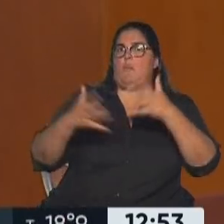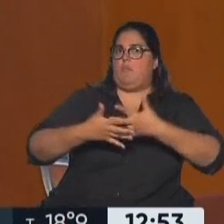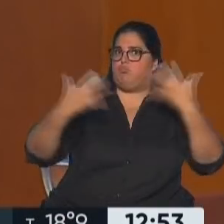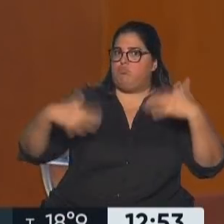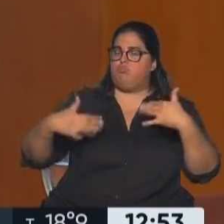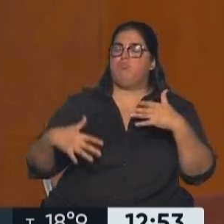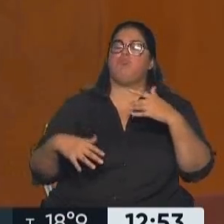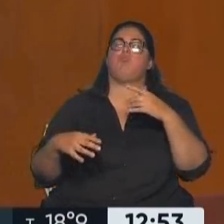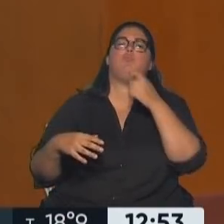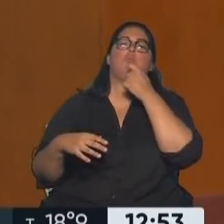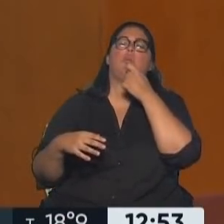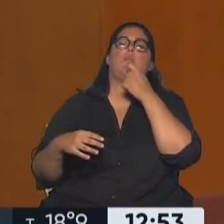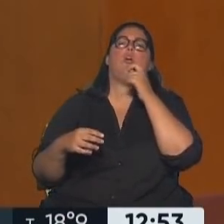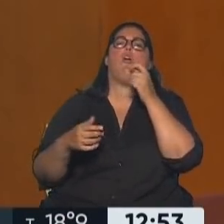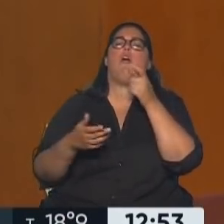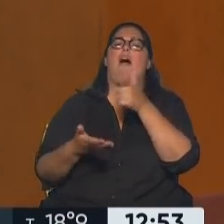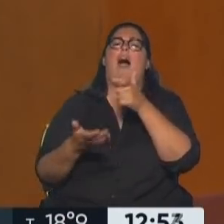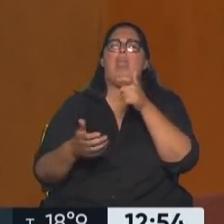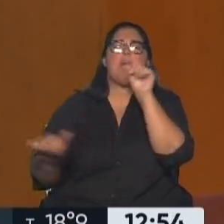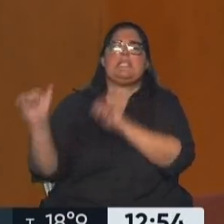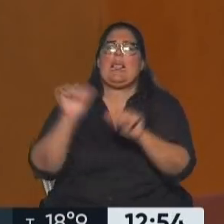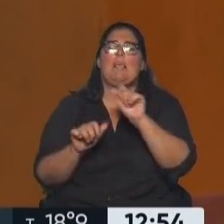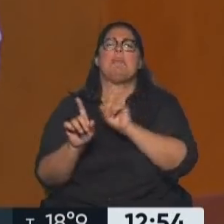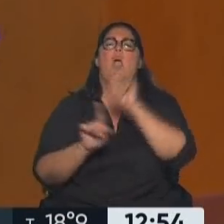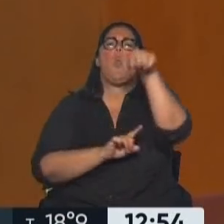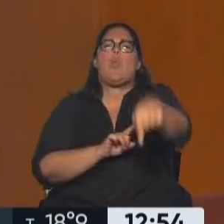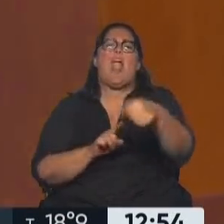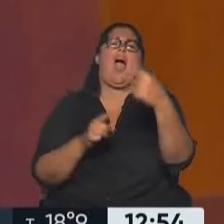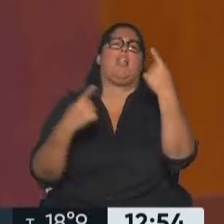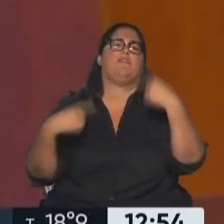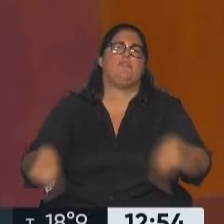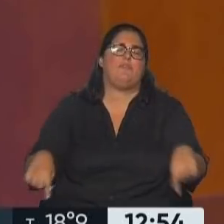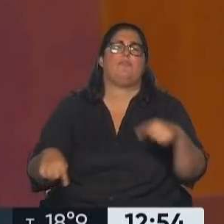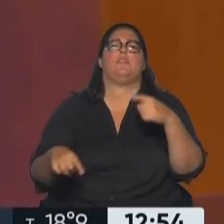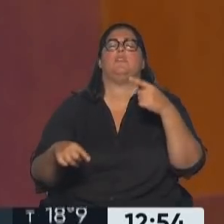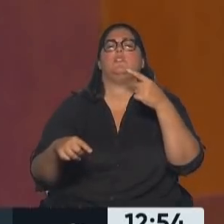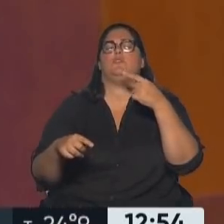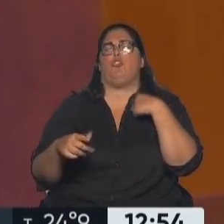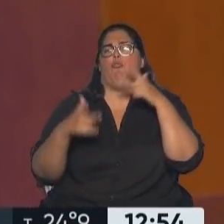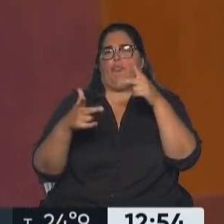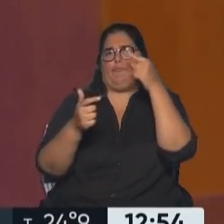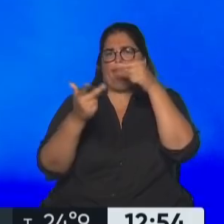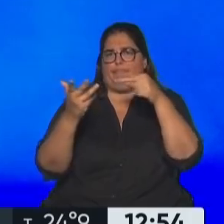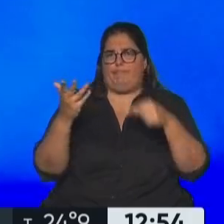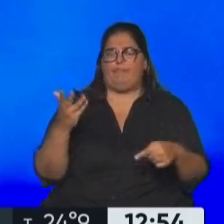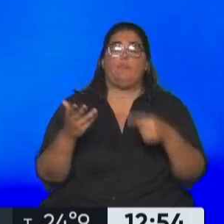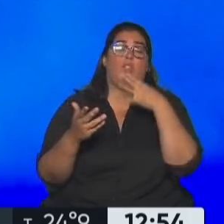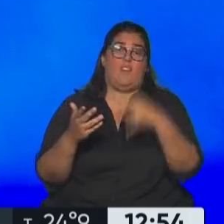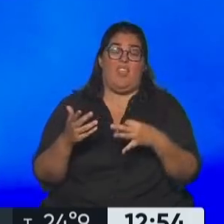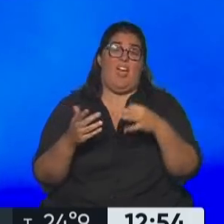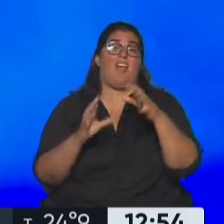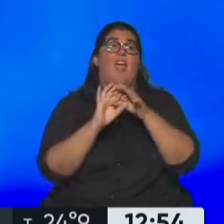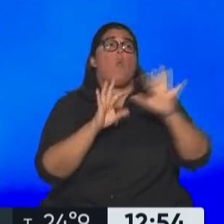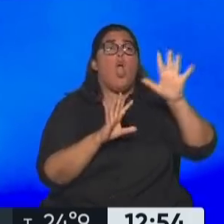justamente con las armas nucleares, armas químicas y armas biológicas. Las menciono todas porque justamente lo que dice Occidente, lo que